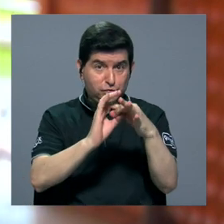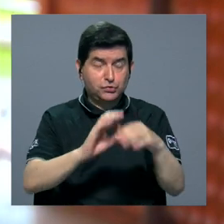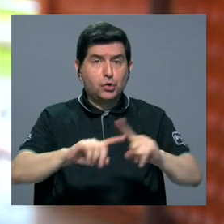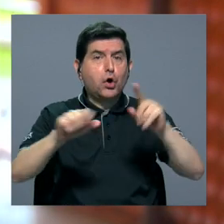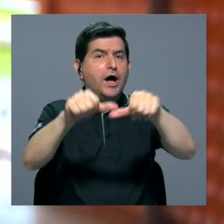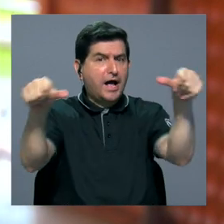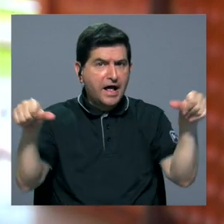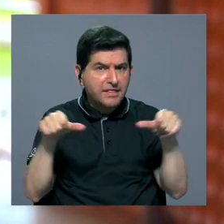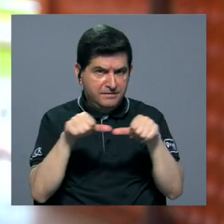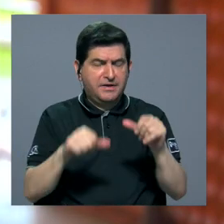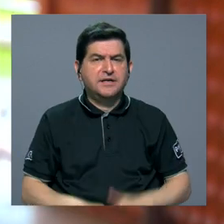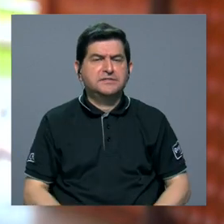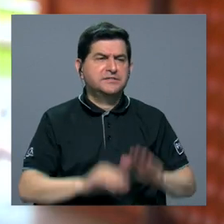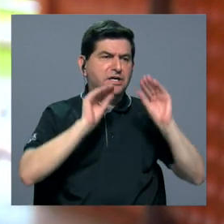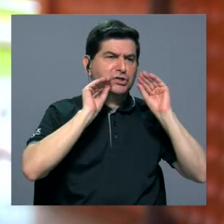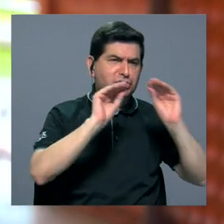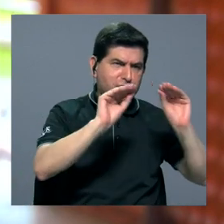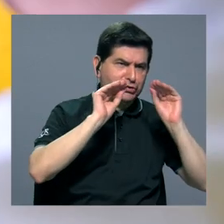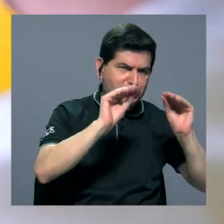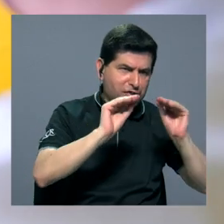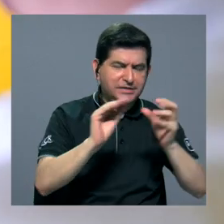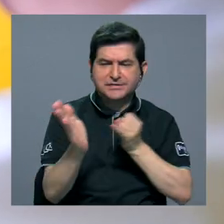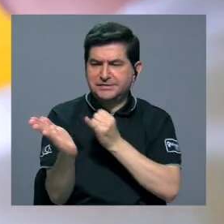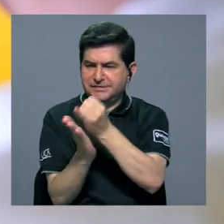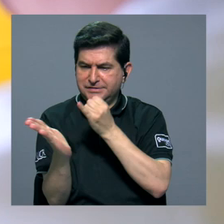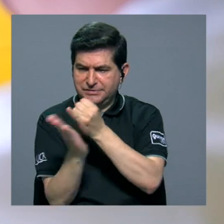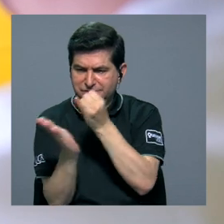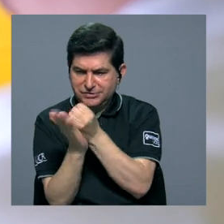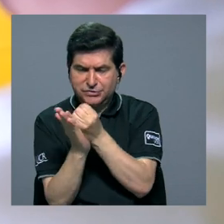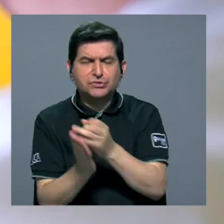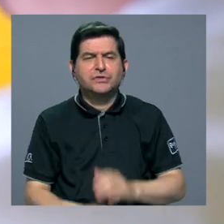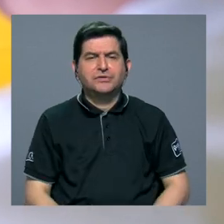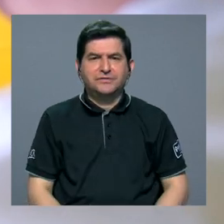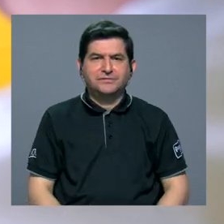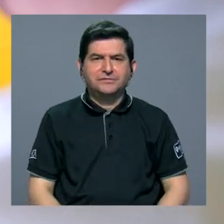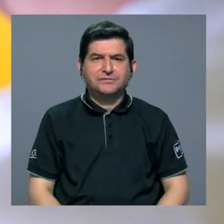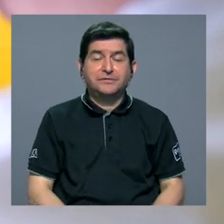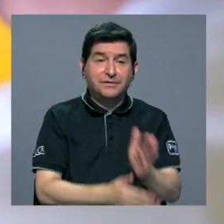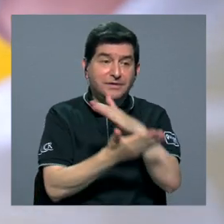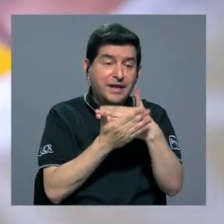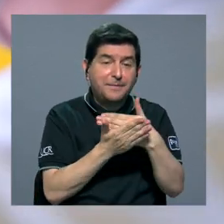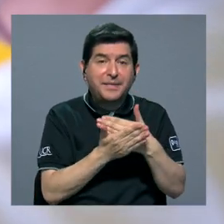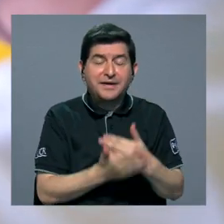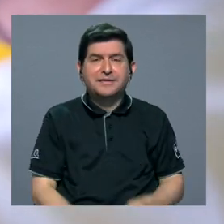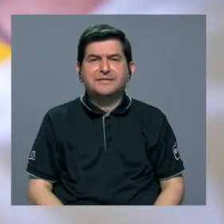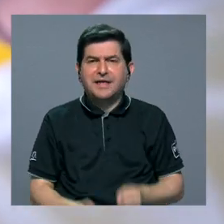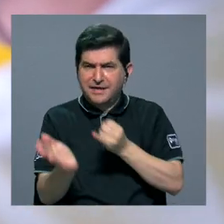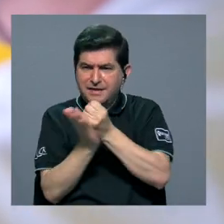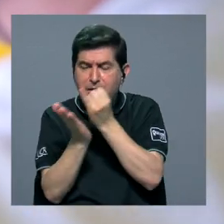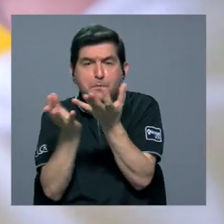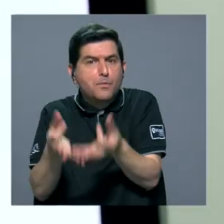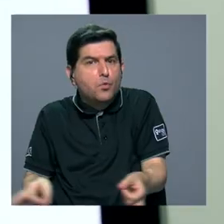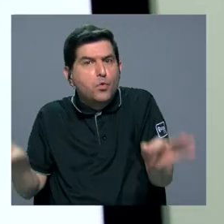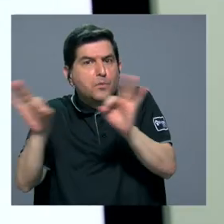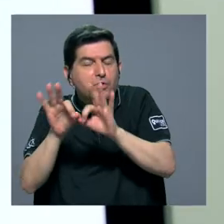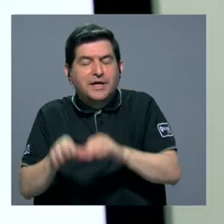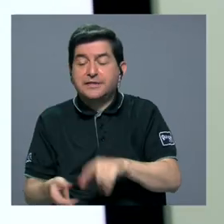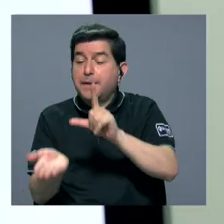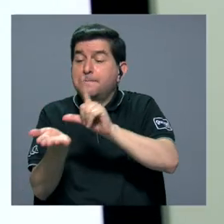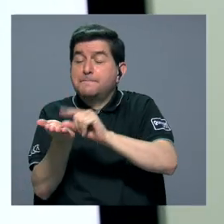muchas áreas, ¿no? La docencia, la investigación, la parte de la investigación que es fundamental, que es